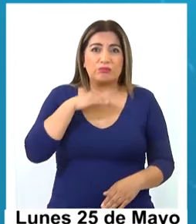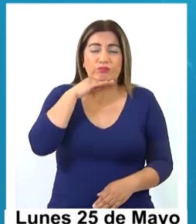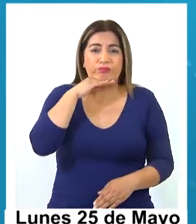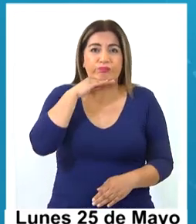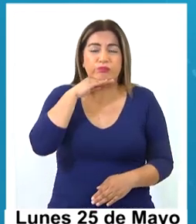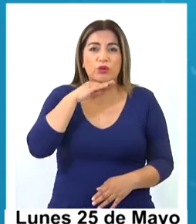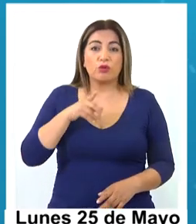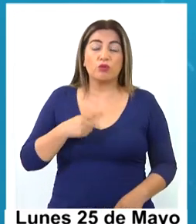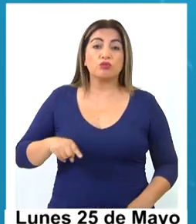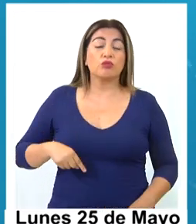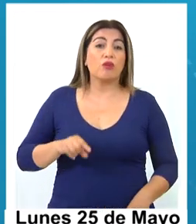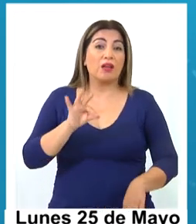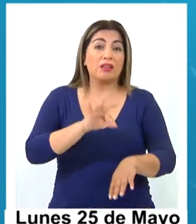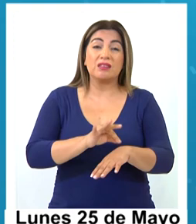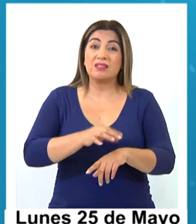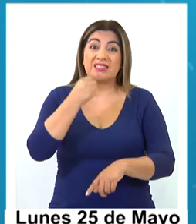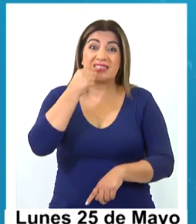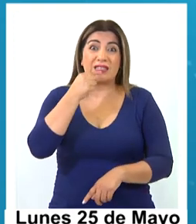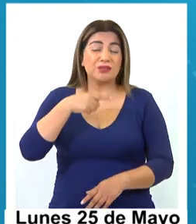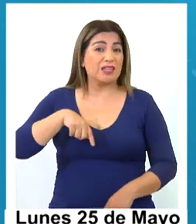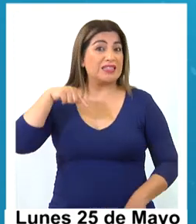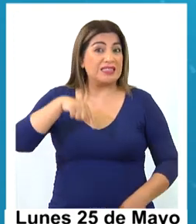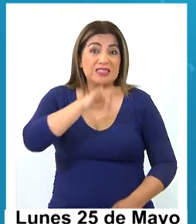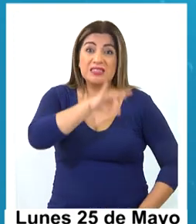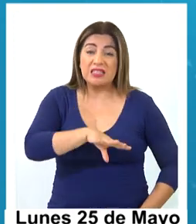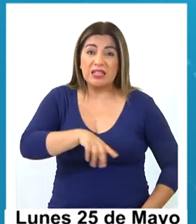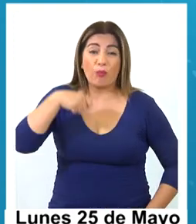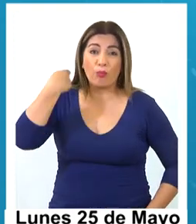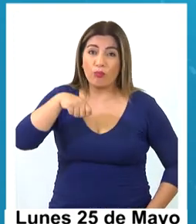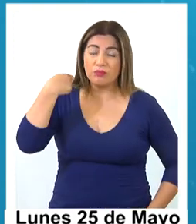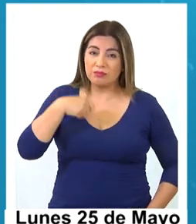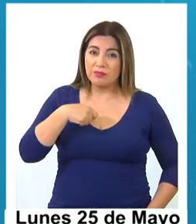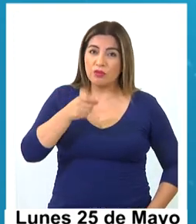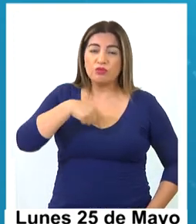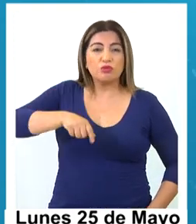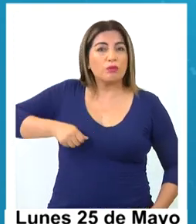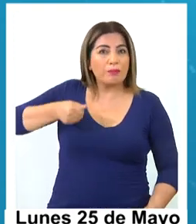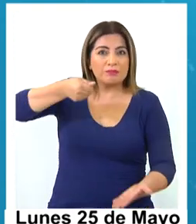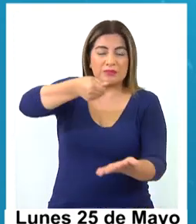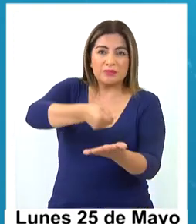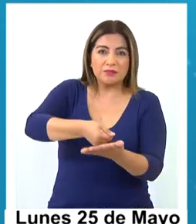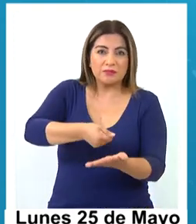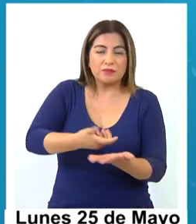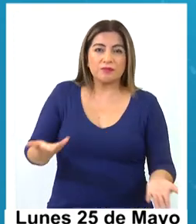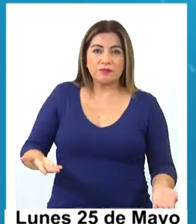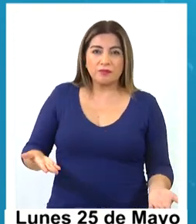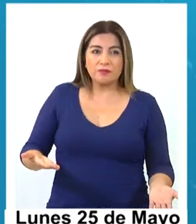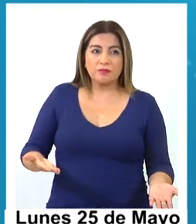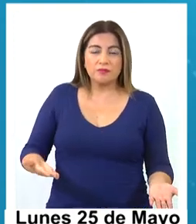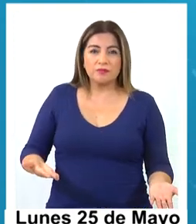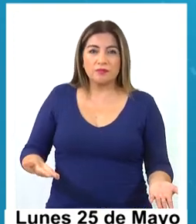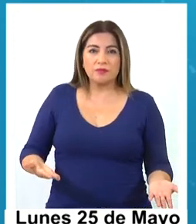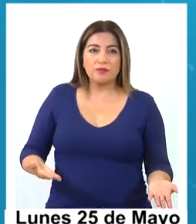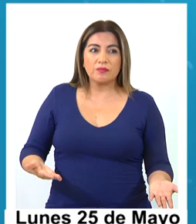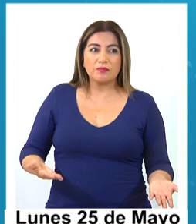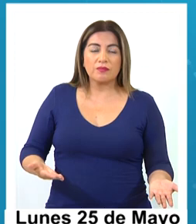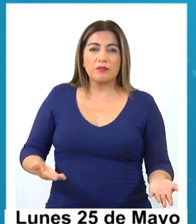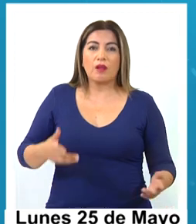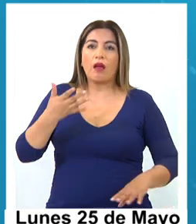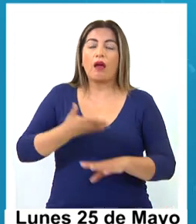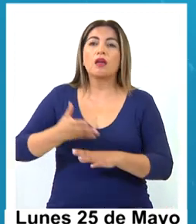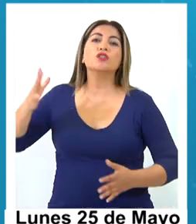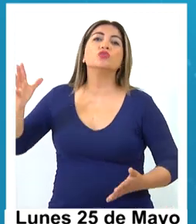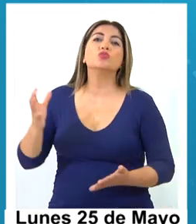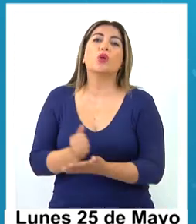lo que uno paga en el dentista porque la odontología en chile es súper cara lo que uno paga en el dentista de eso sale